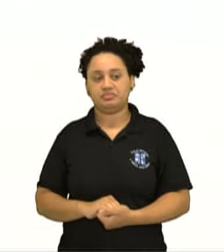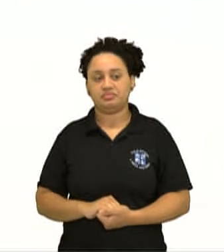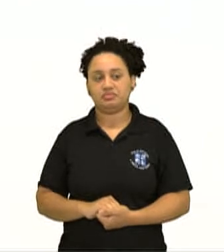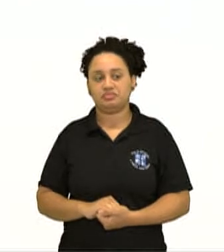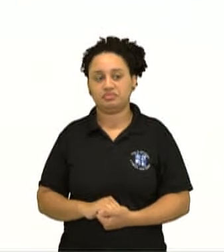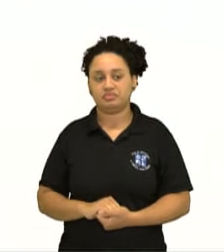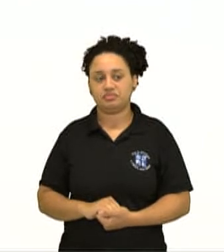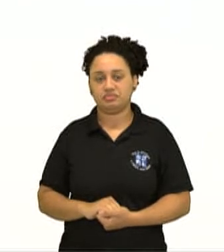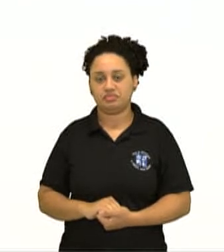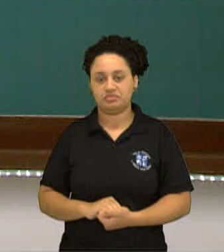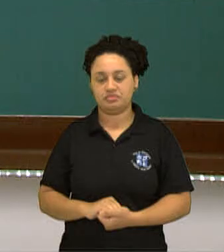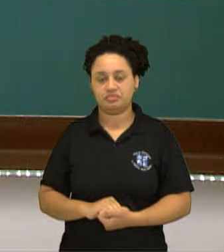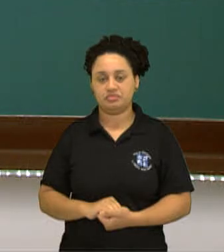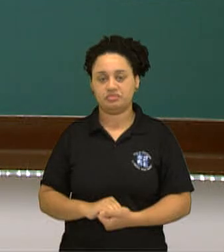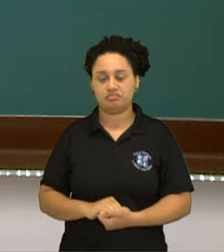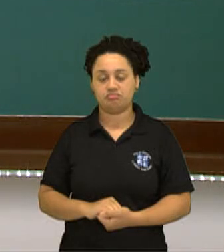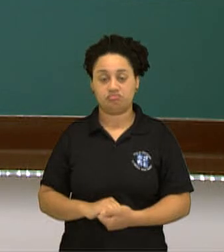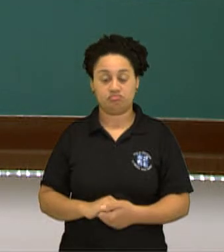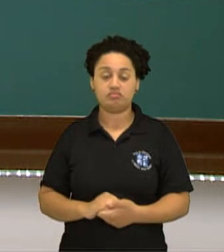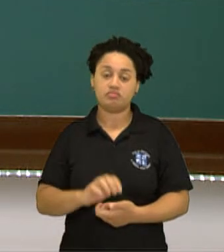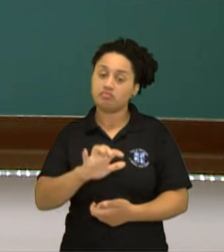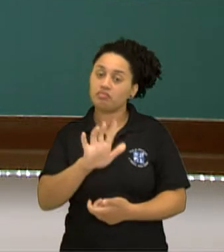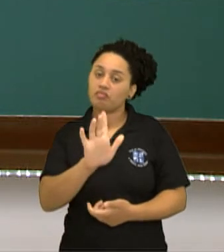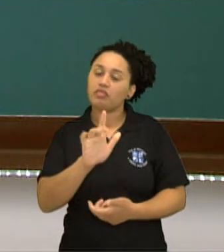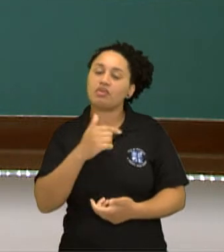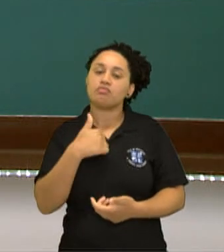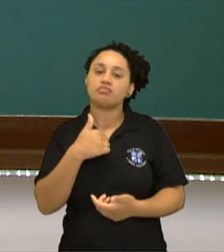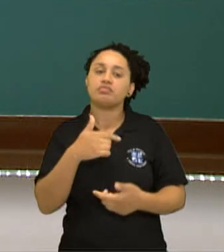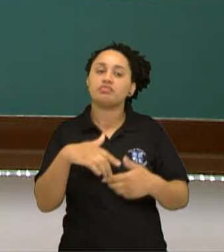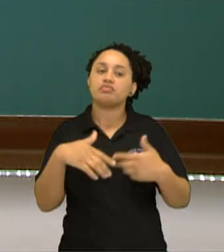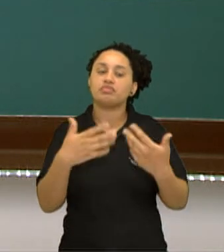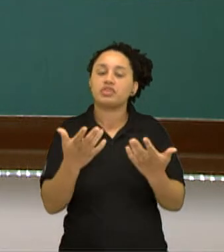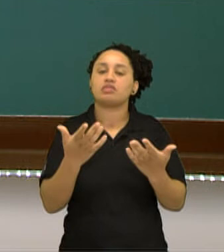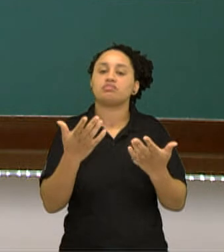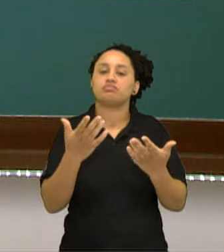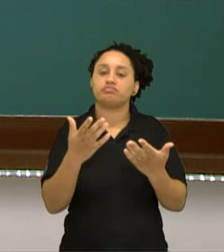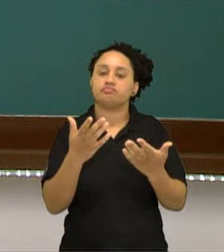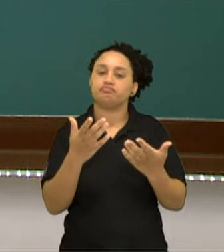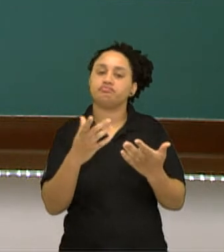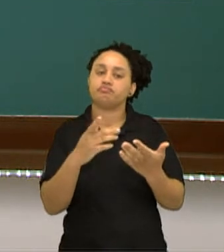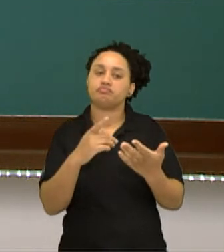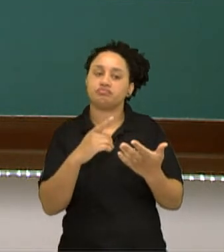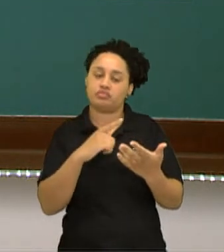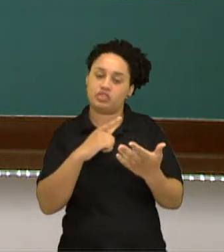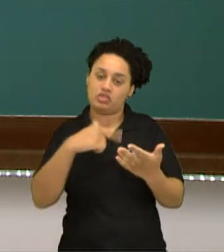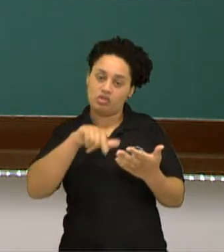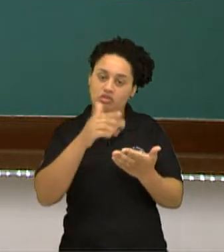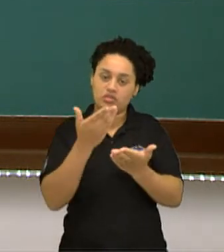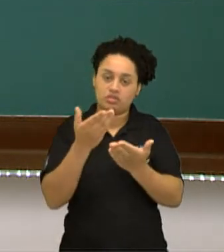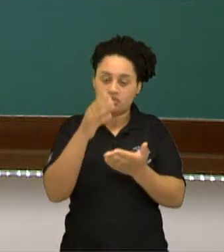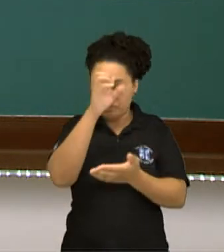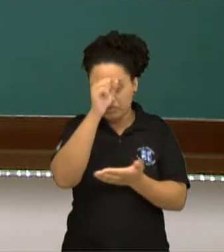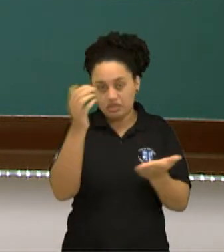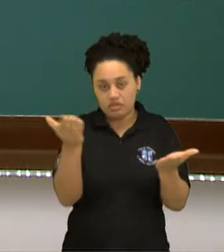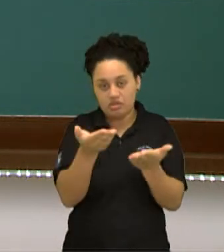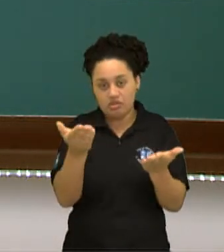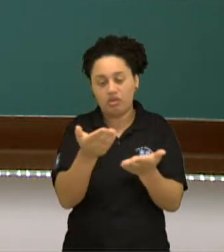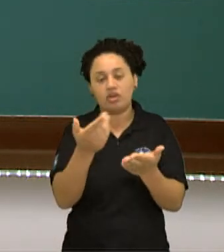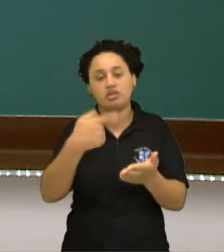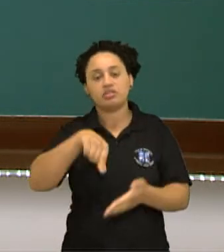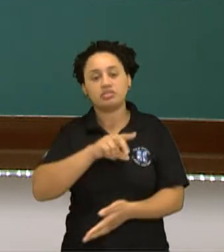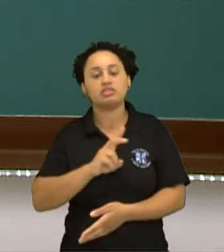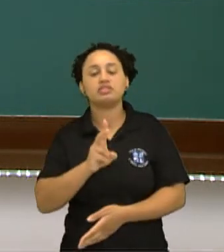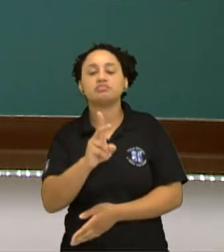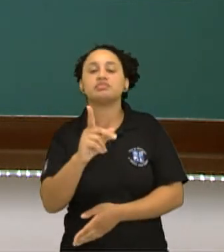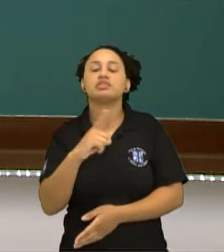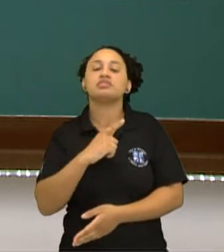sonhos realidade. E é assim mesmo, né? Fora o que nós estamos aprendendo aqui do conteúdo, a gente sempre